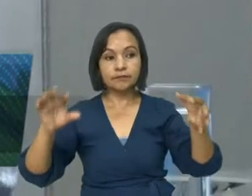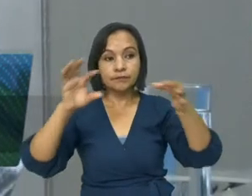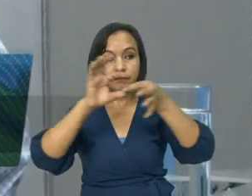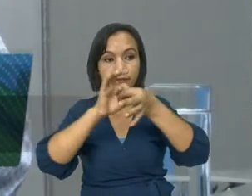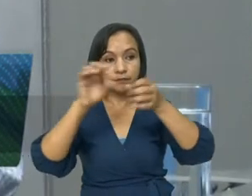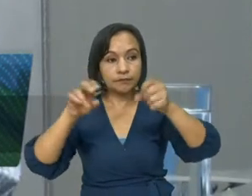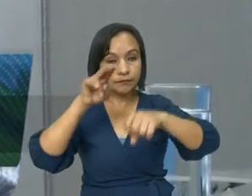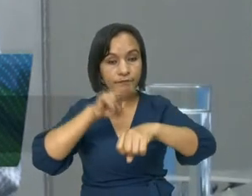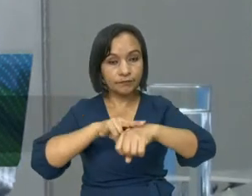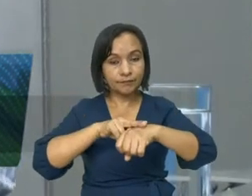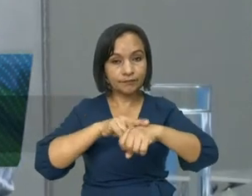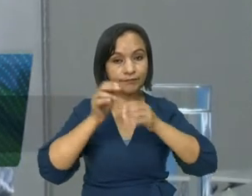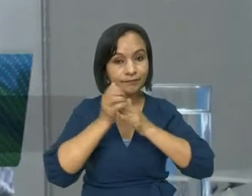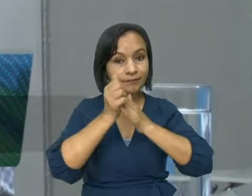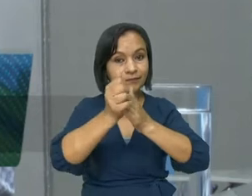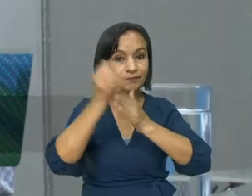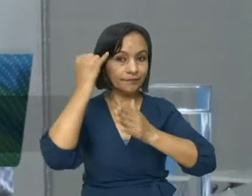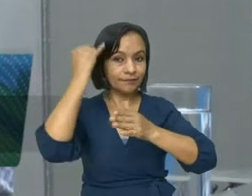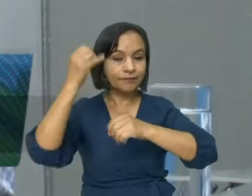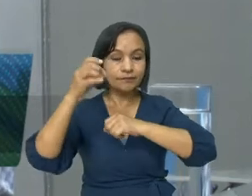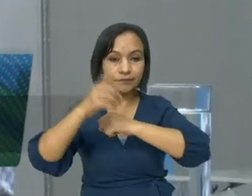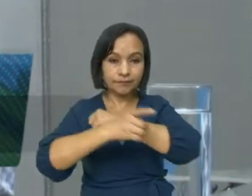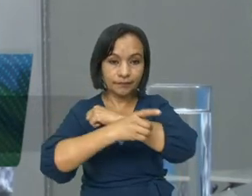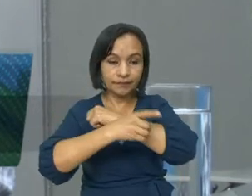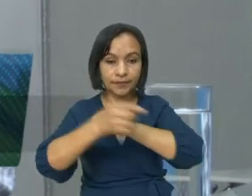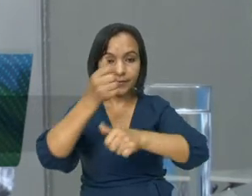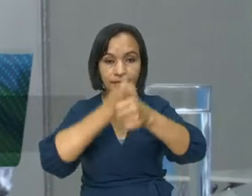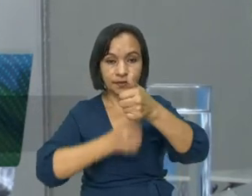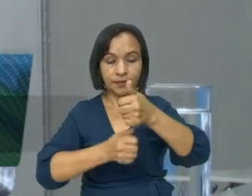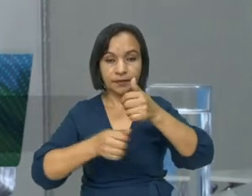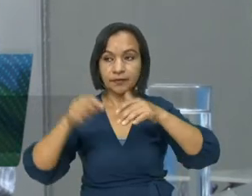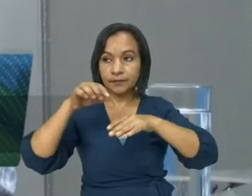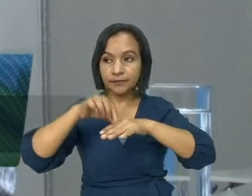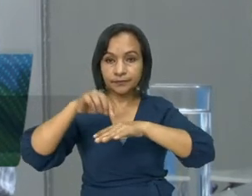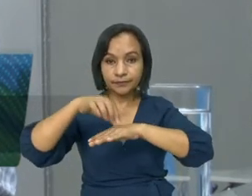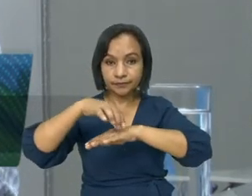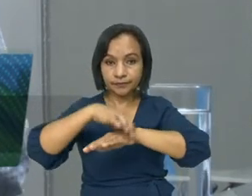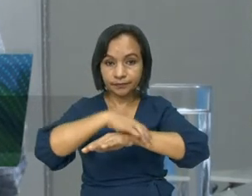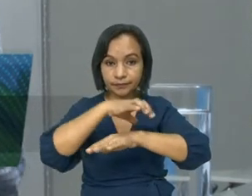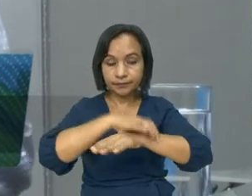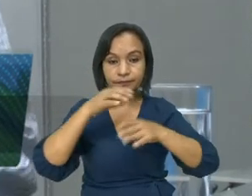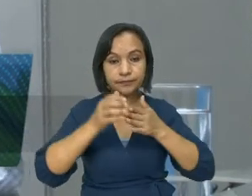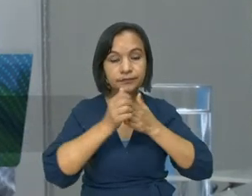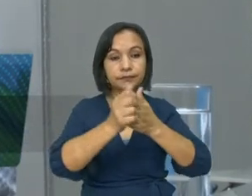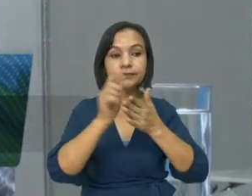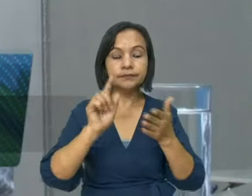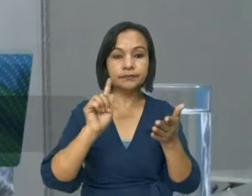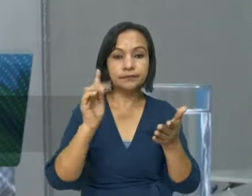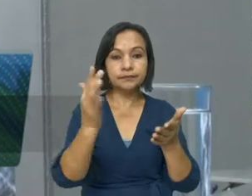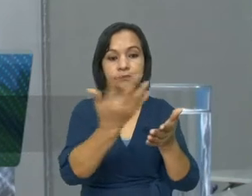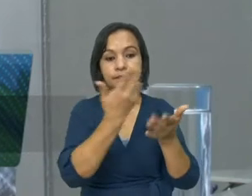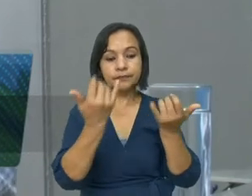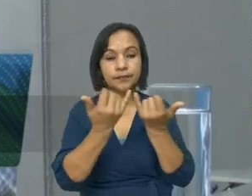dirige sabiamente nuestro presidente, comandante Daniel, y la vicepresidenta, compañera Rosario Murillo. Es decir, nosotros tenemos todas